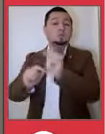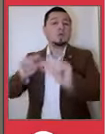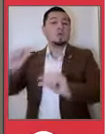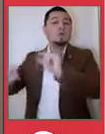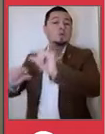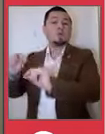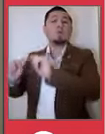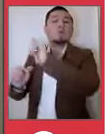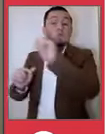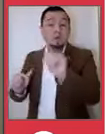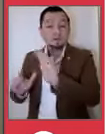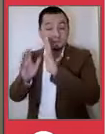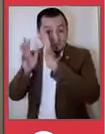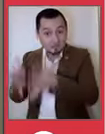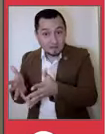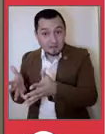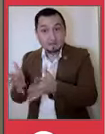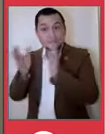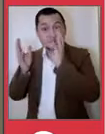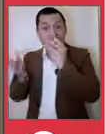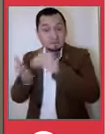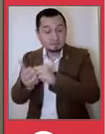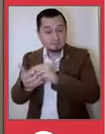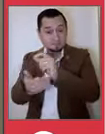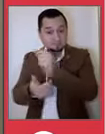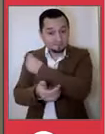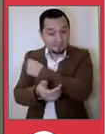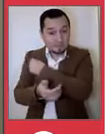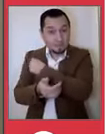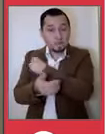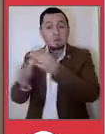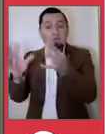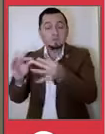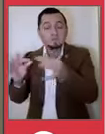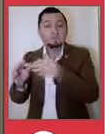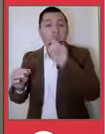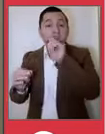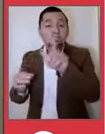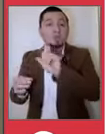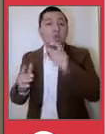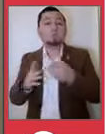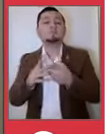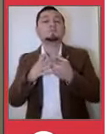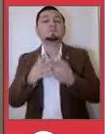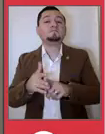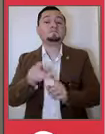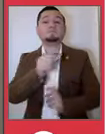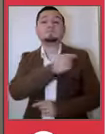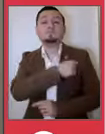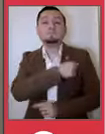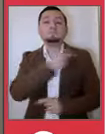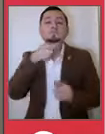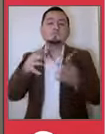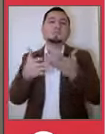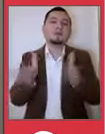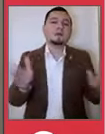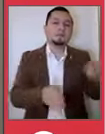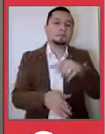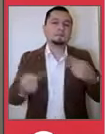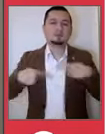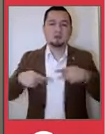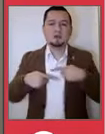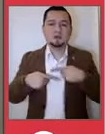y luego ya que tengamos información estaremos explicando la local y ciencias cuando iniciara el proceso de vacunación a población abierta